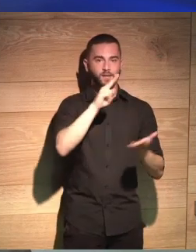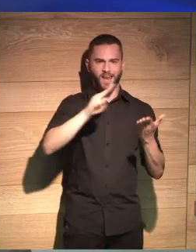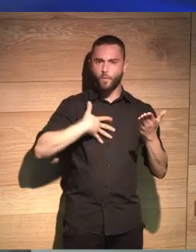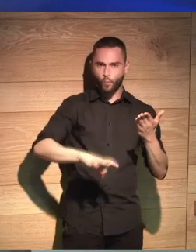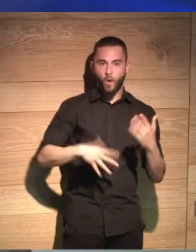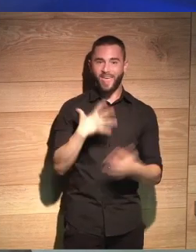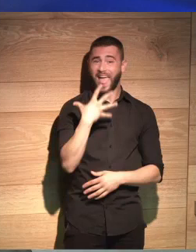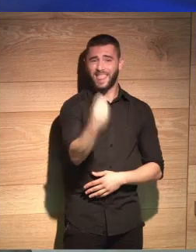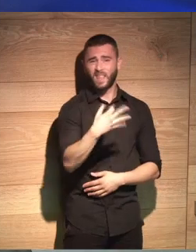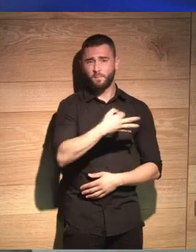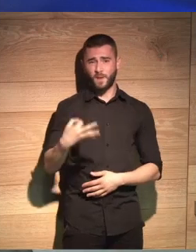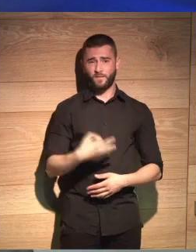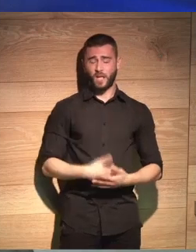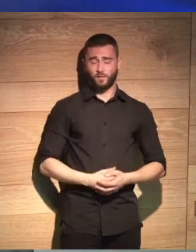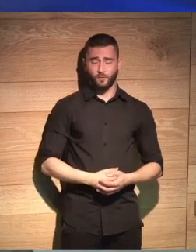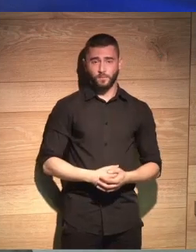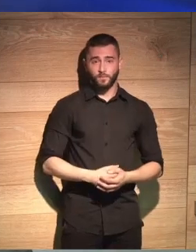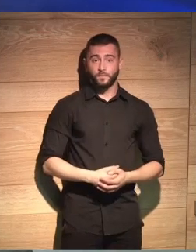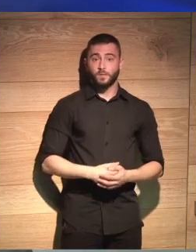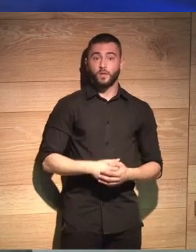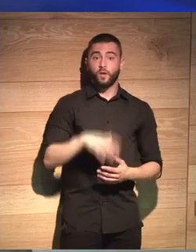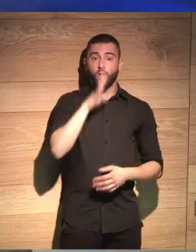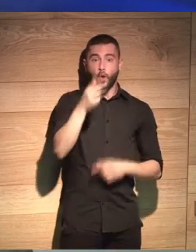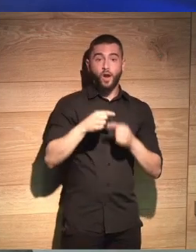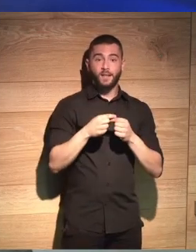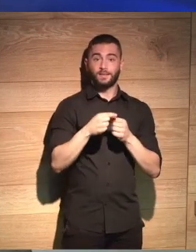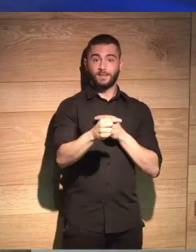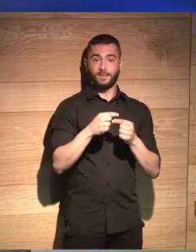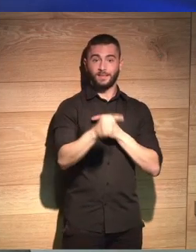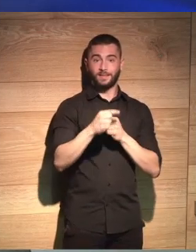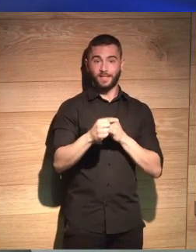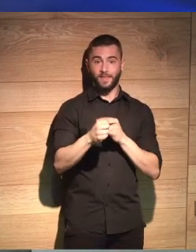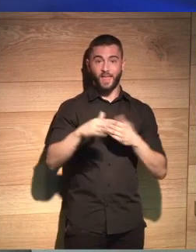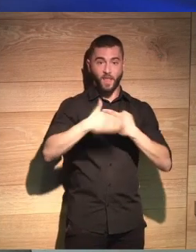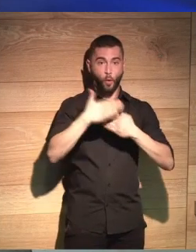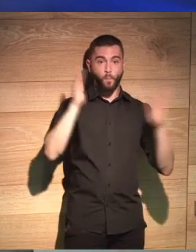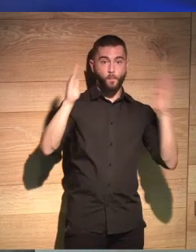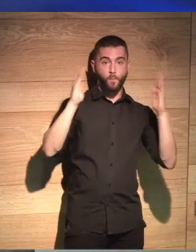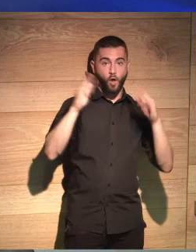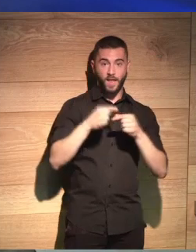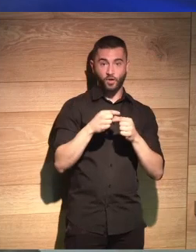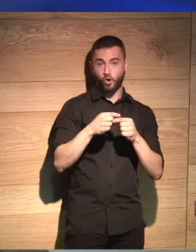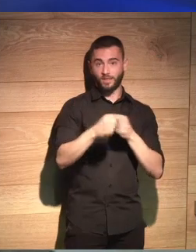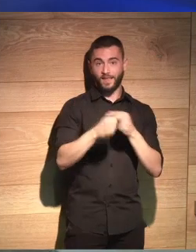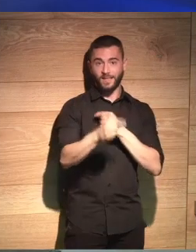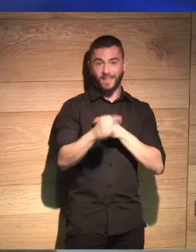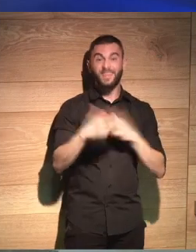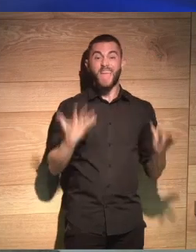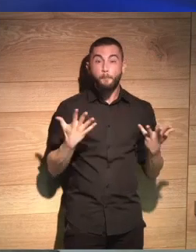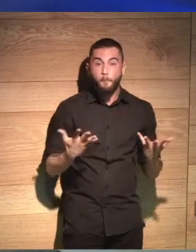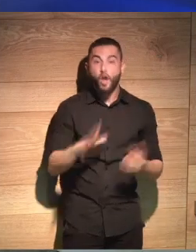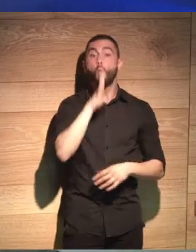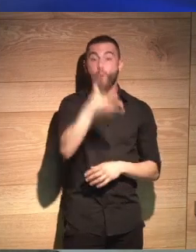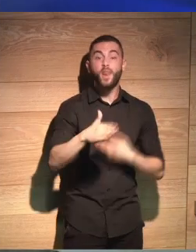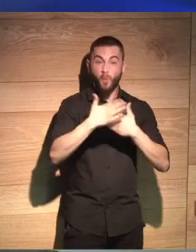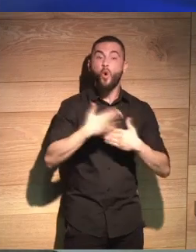perfectamente, porque se distancia de lo contemporáneo y por eso es contemporánea. Eso Nuestro